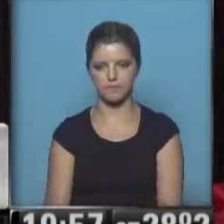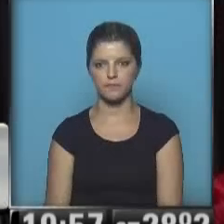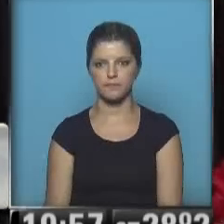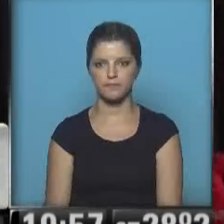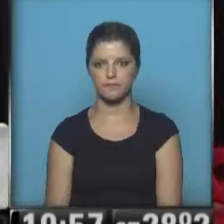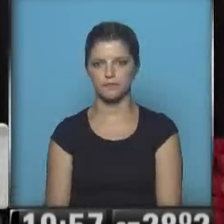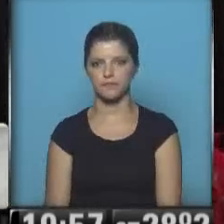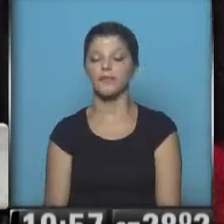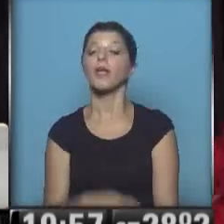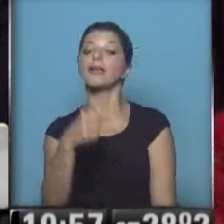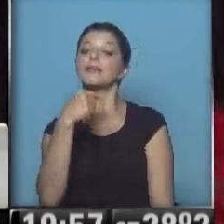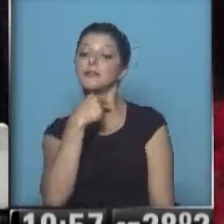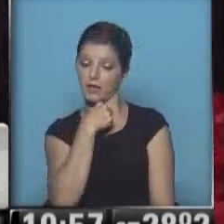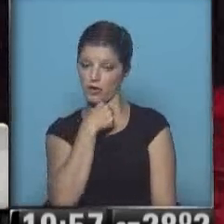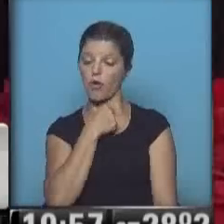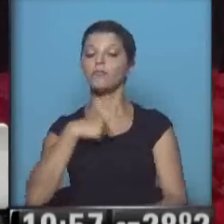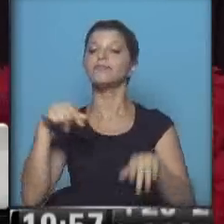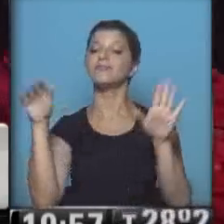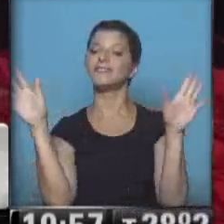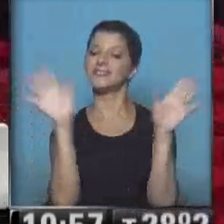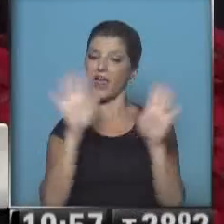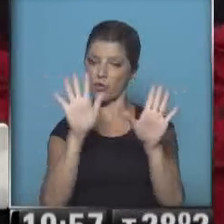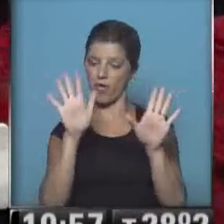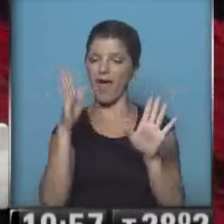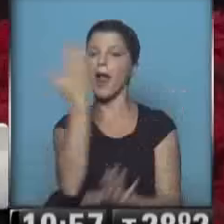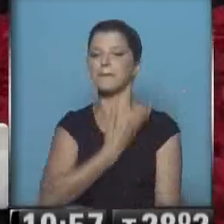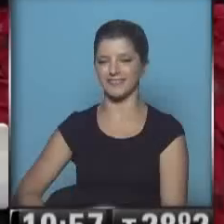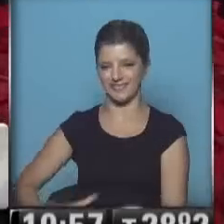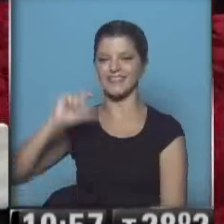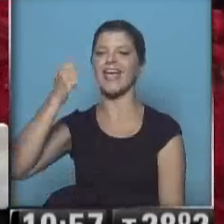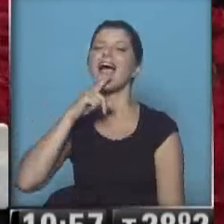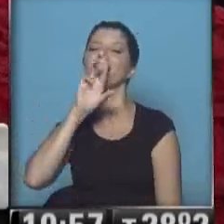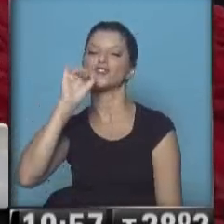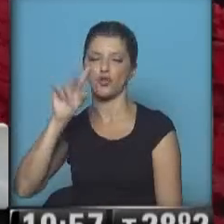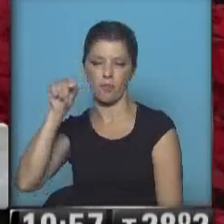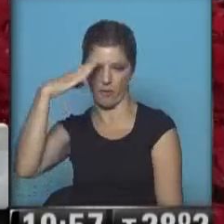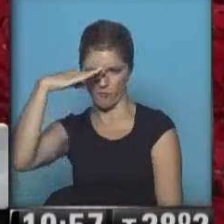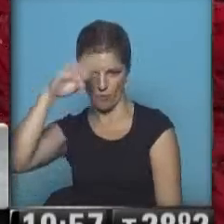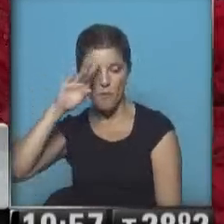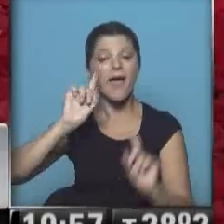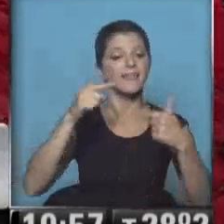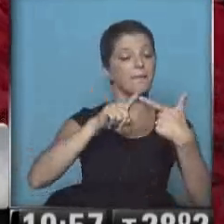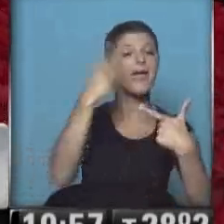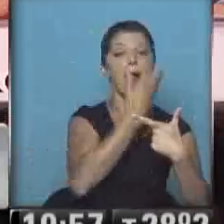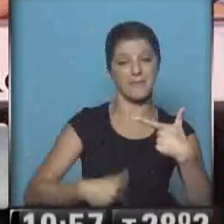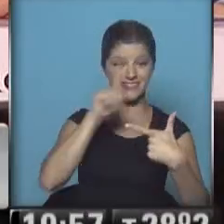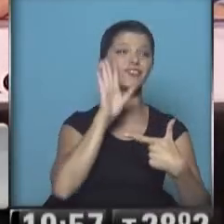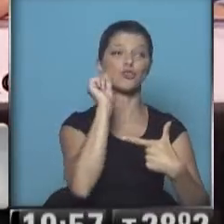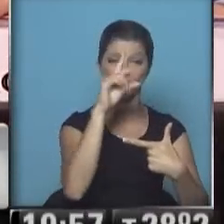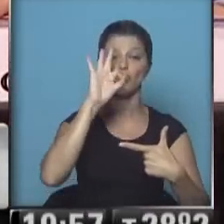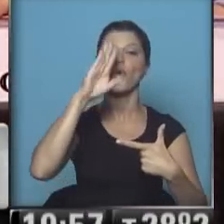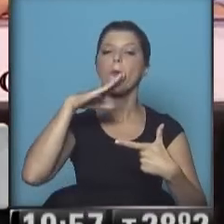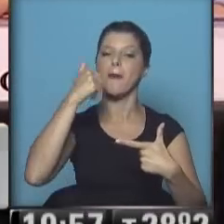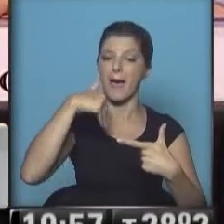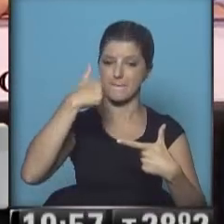Quiero saludar al presidente Raúl Castro, quiero saludar también al presidente Barack Obama y